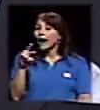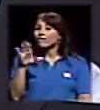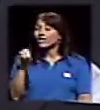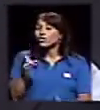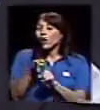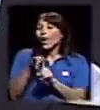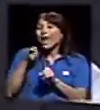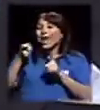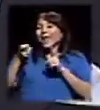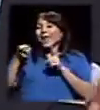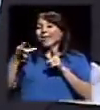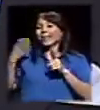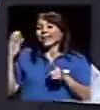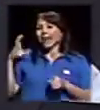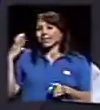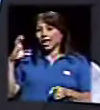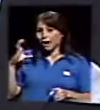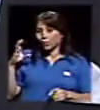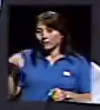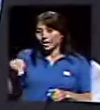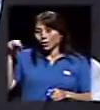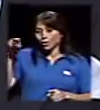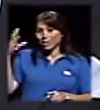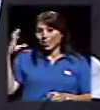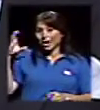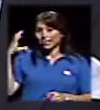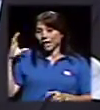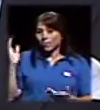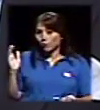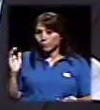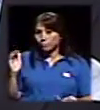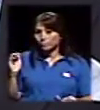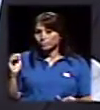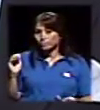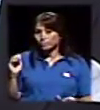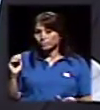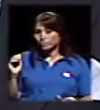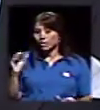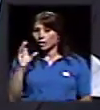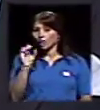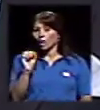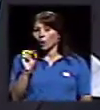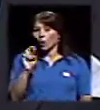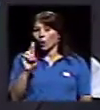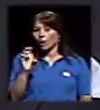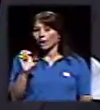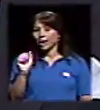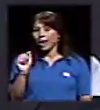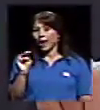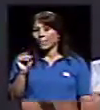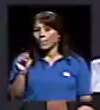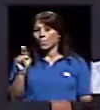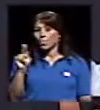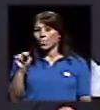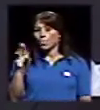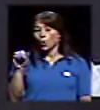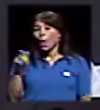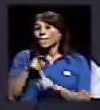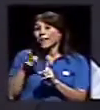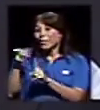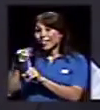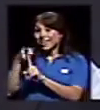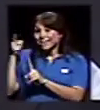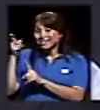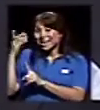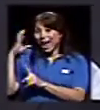¿verdad? De Cartago, del norte de Cartago, de Oramuno. Es en San José donde él encuentra todo su